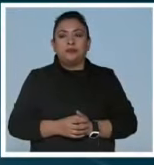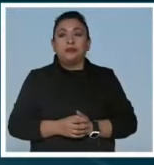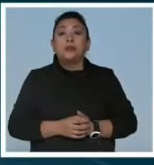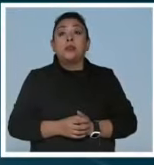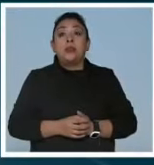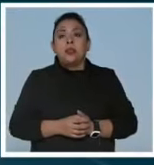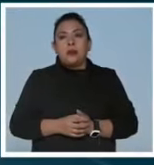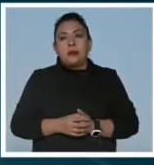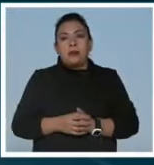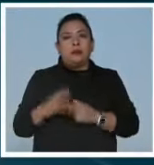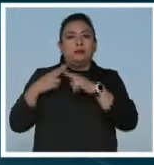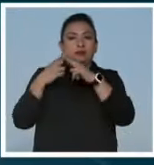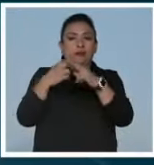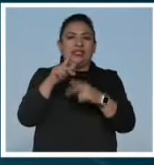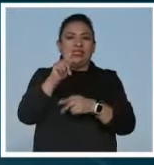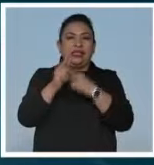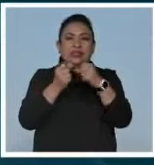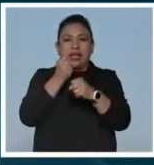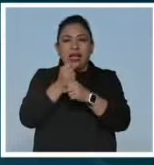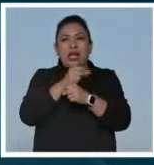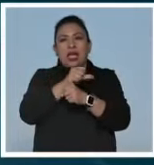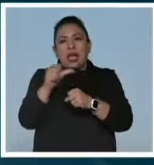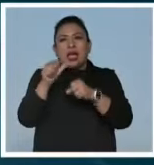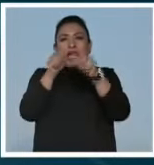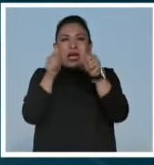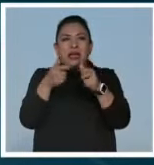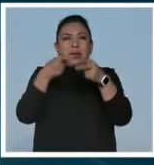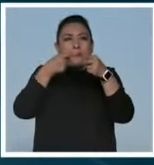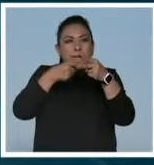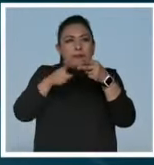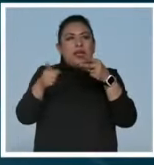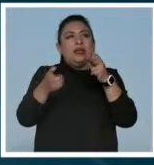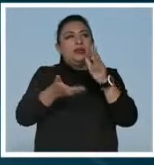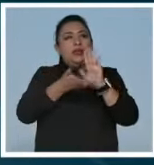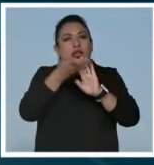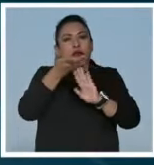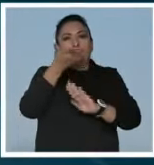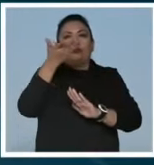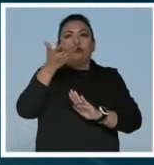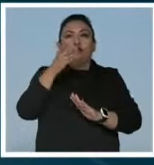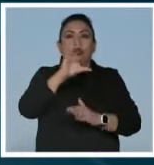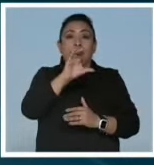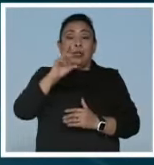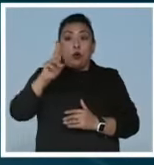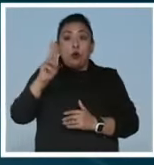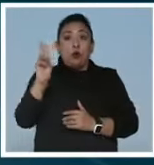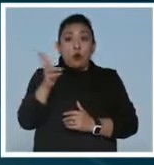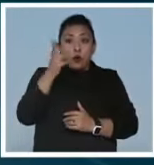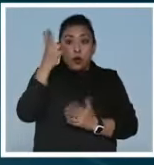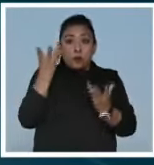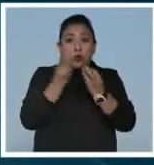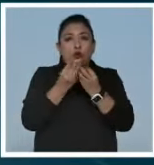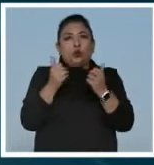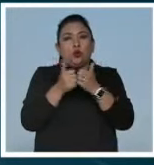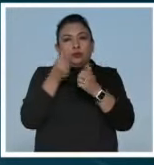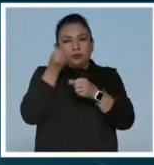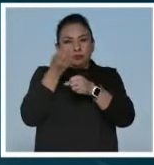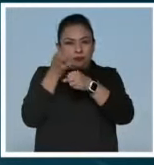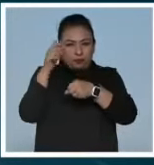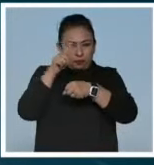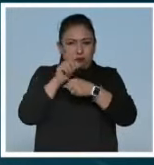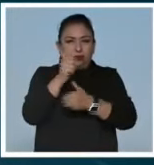Para conmemorar los 70 años de la dedicación de obra y el inicio de la construcción de Ciudad Universitaria, la UNAM, en colaboración con la Secretaría